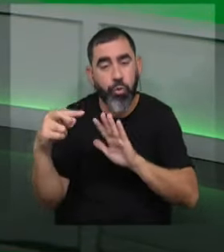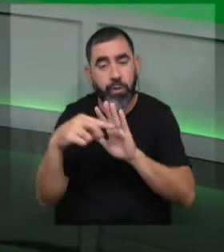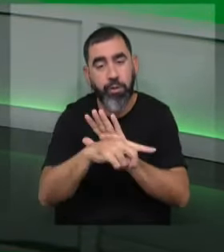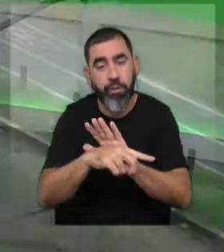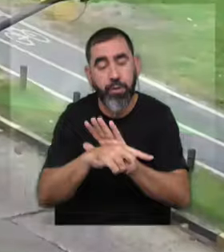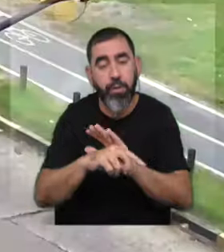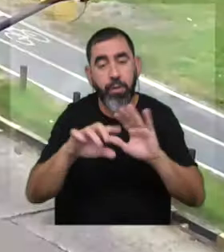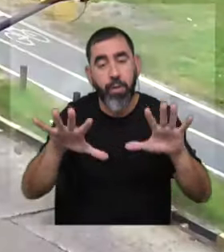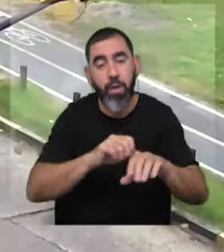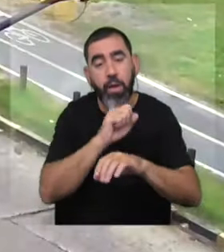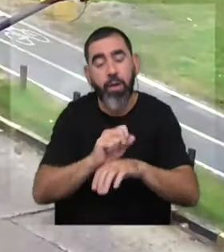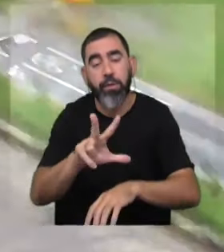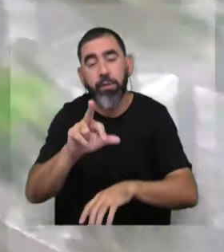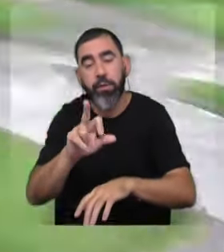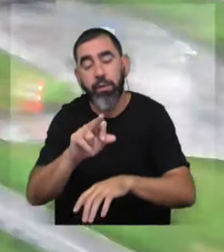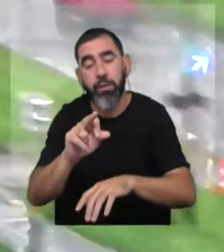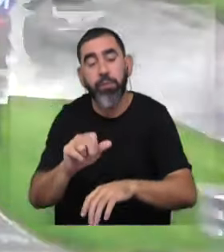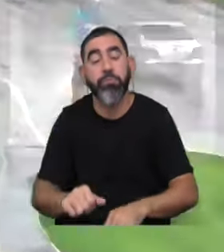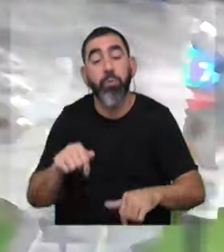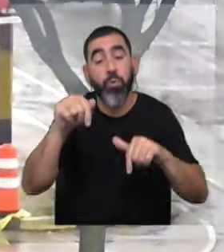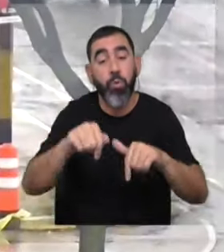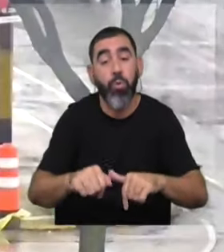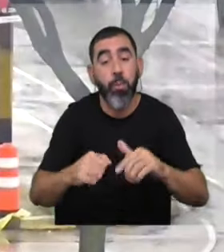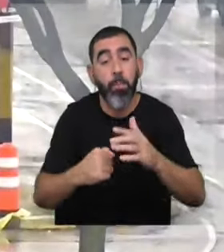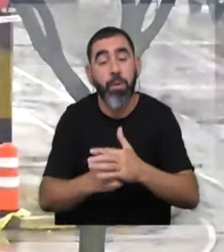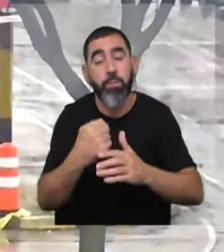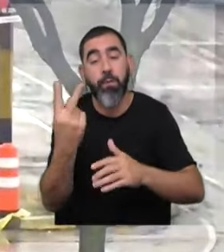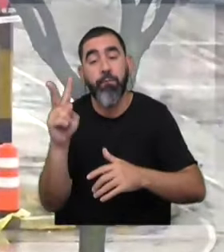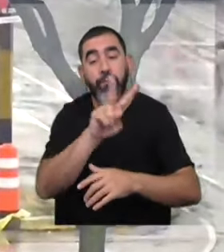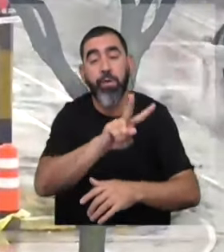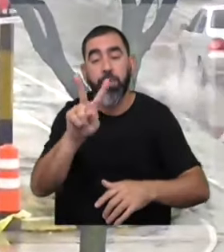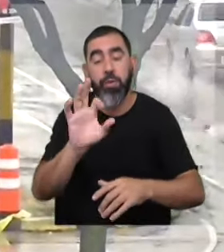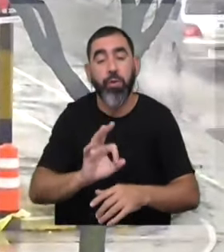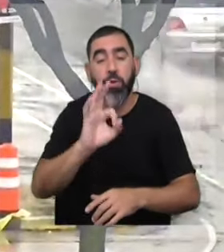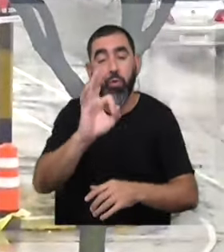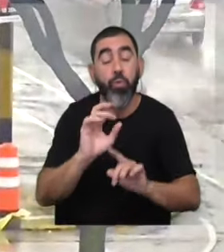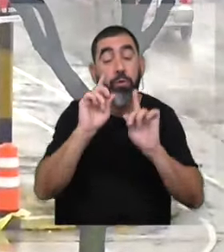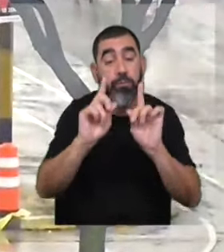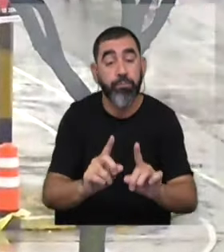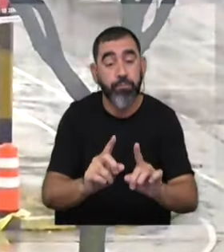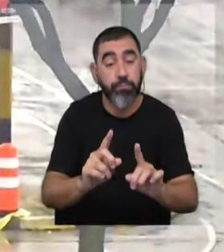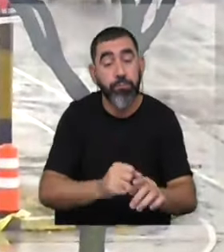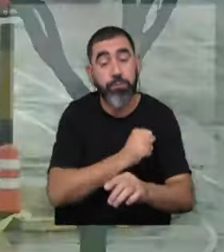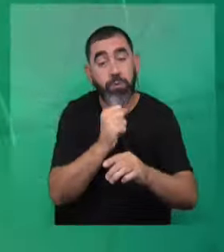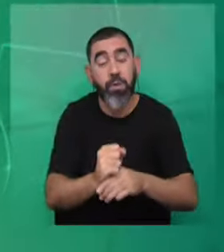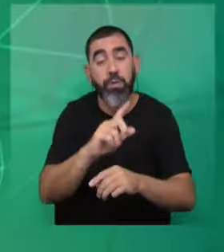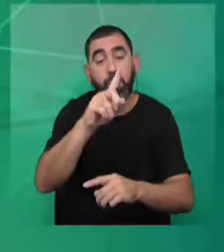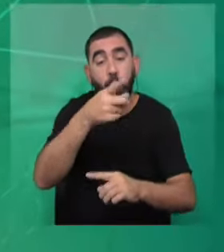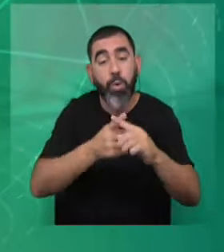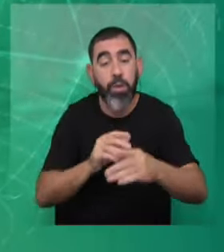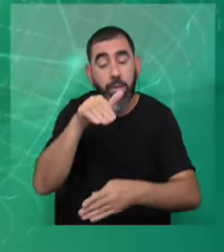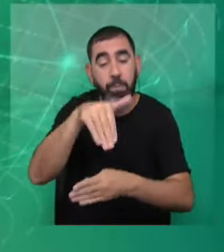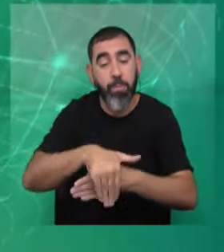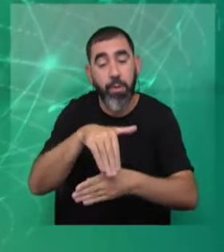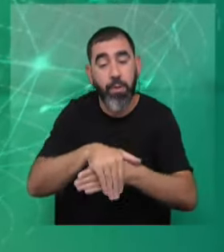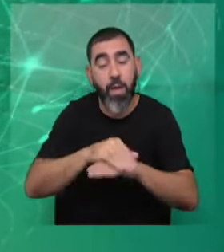entre 10 a 30 kilómetros por hora, con una máxima anunciada de 22 grados y además, dice Inumet, que hasta las 13:30 va a estar